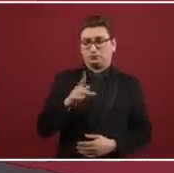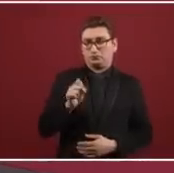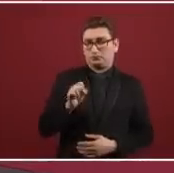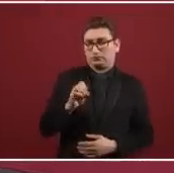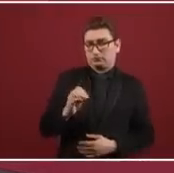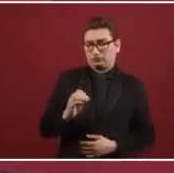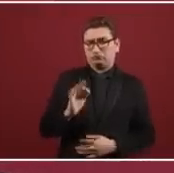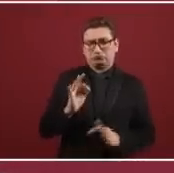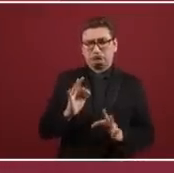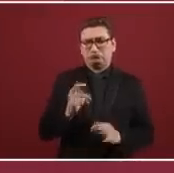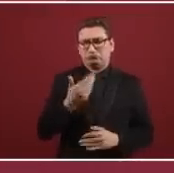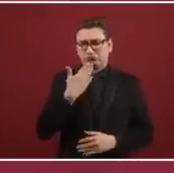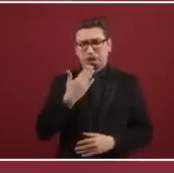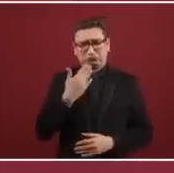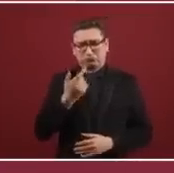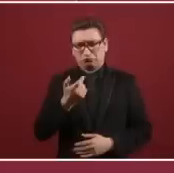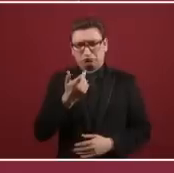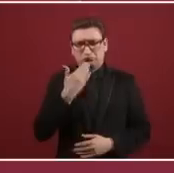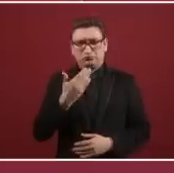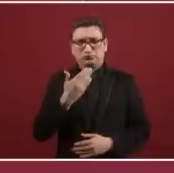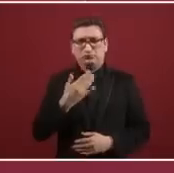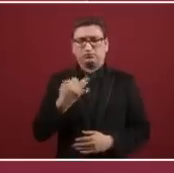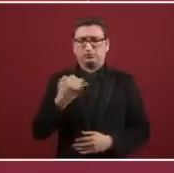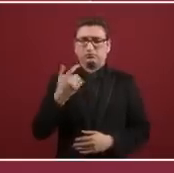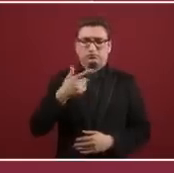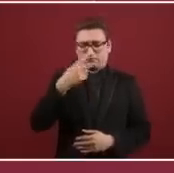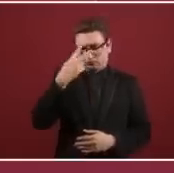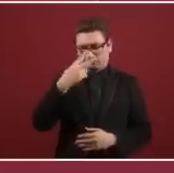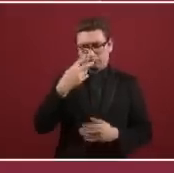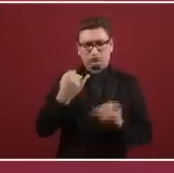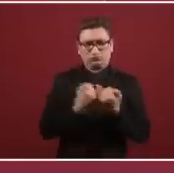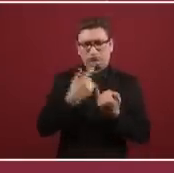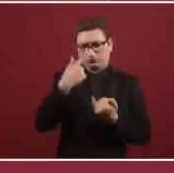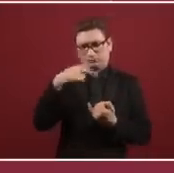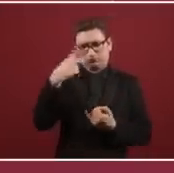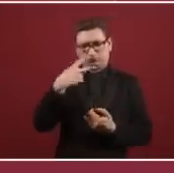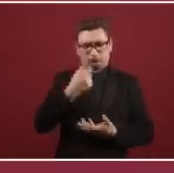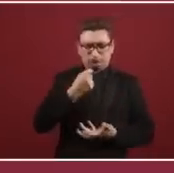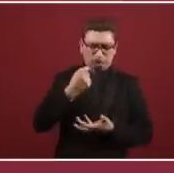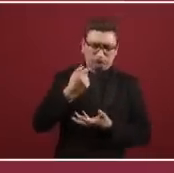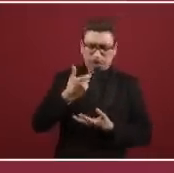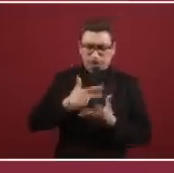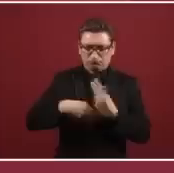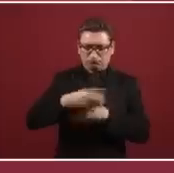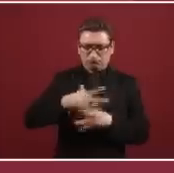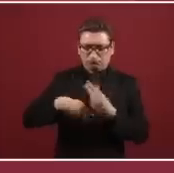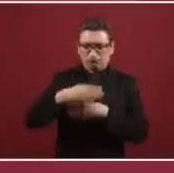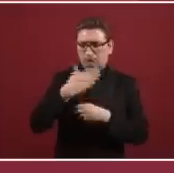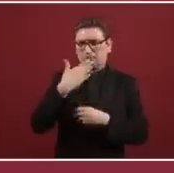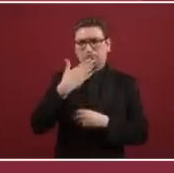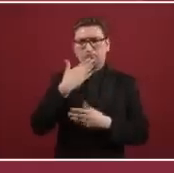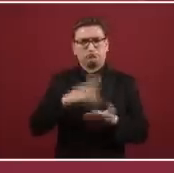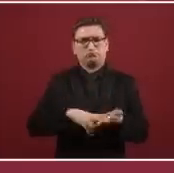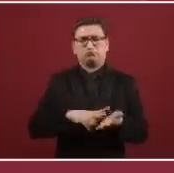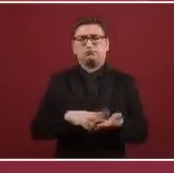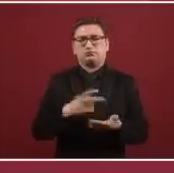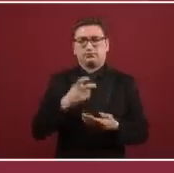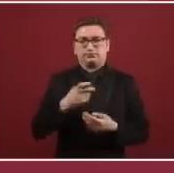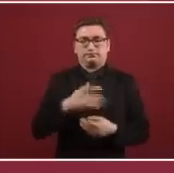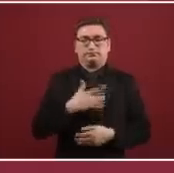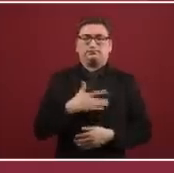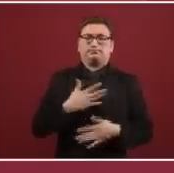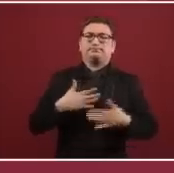también le fue bien a la Bolsa Mexicana de Valores. Todo esto influye y sobre todo da confianza.